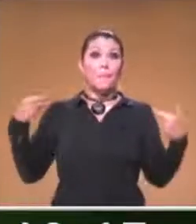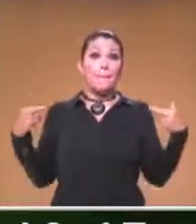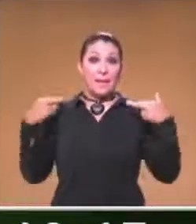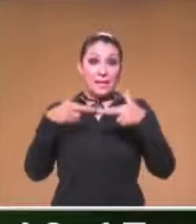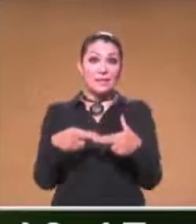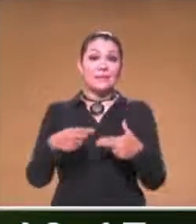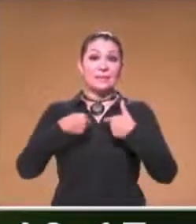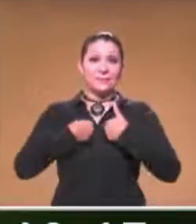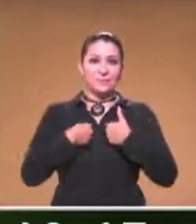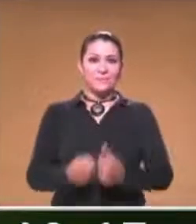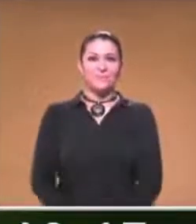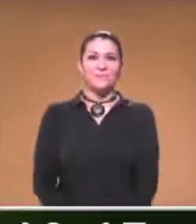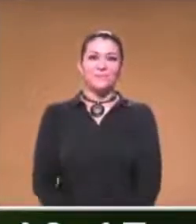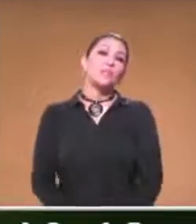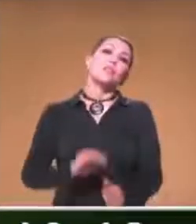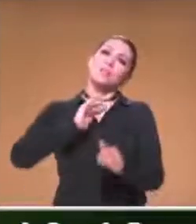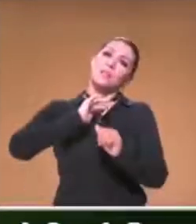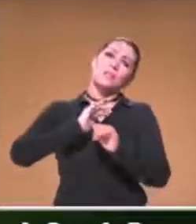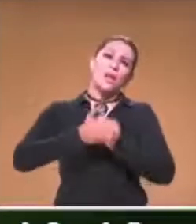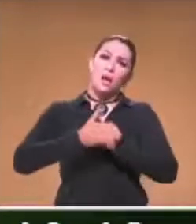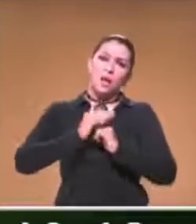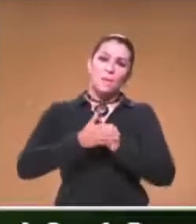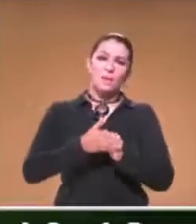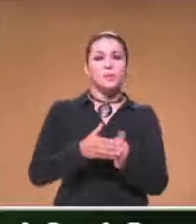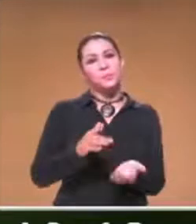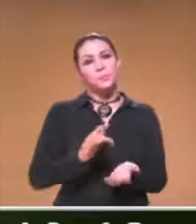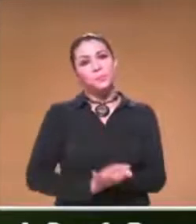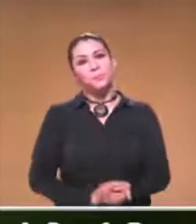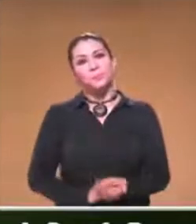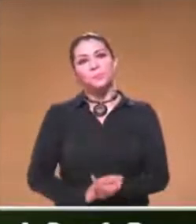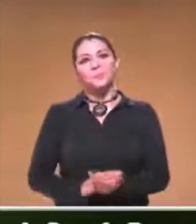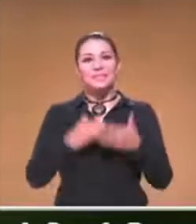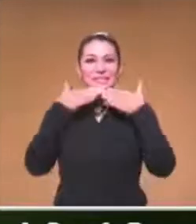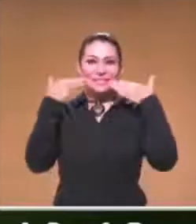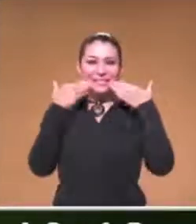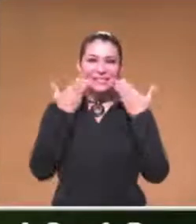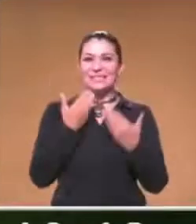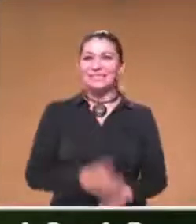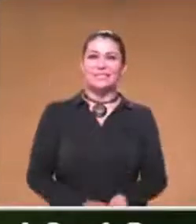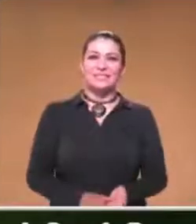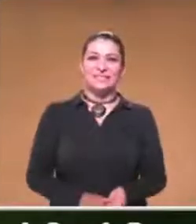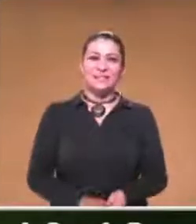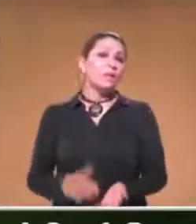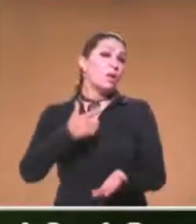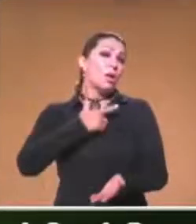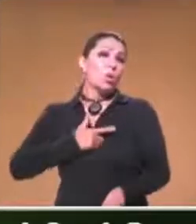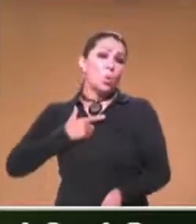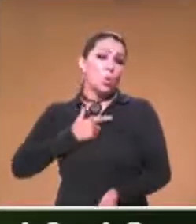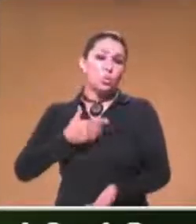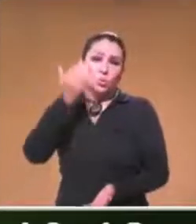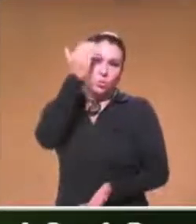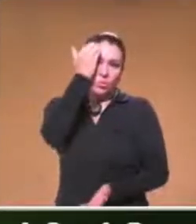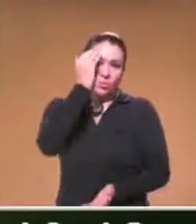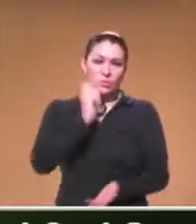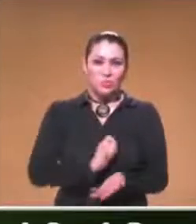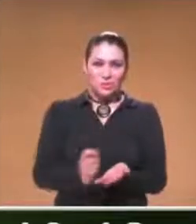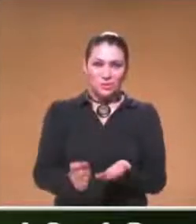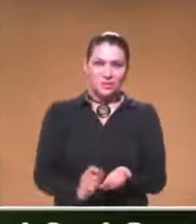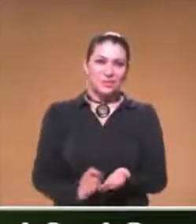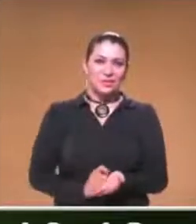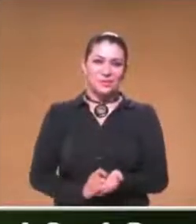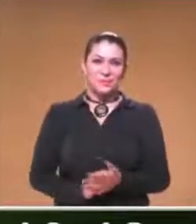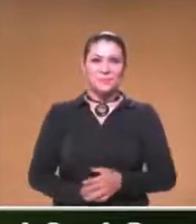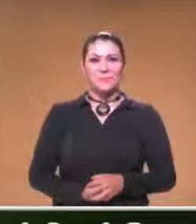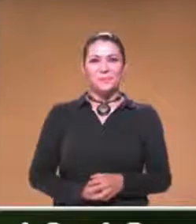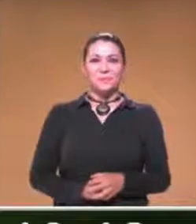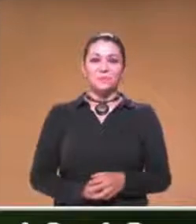maestra. Y al final, por cortesía, decimos frases como nice to meet you, gusto en conocerte. Esto lo viste en